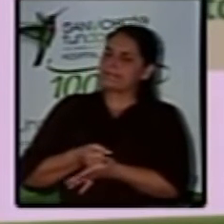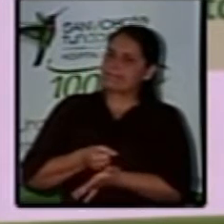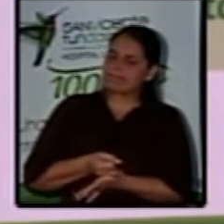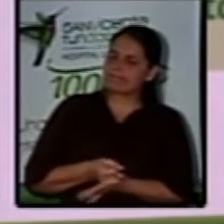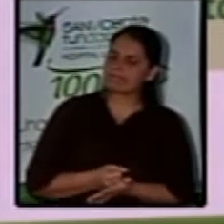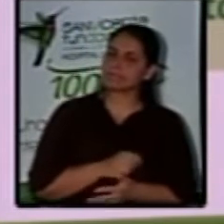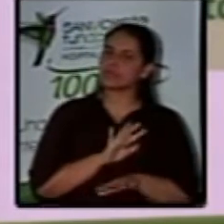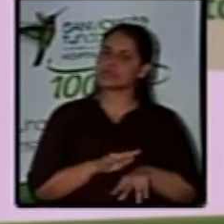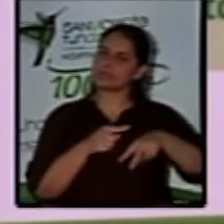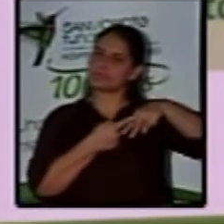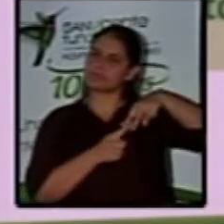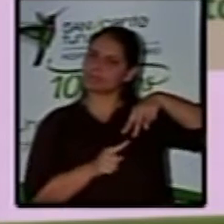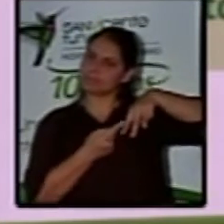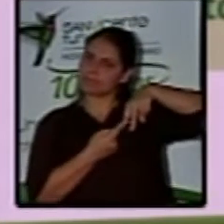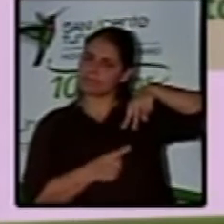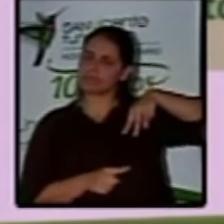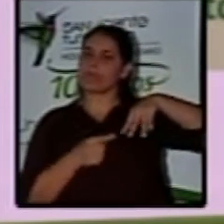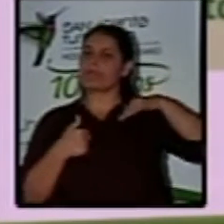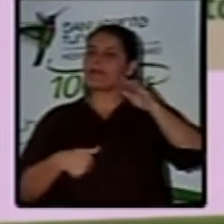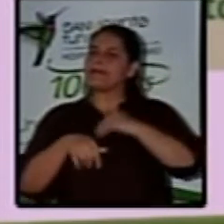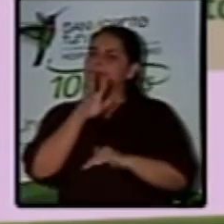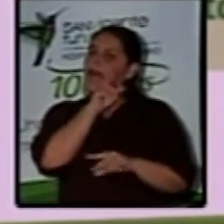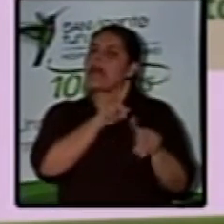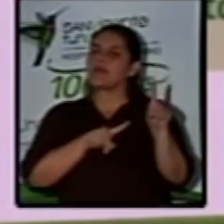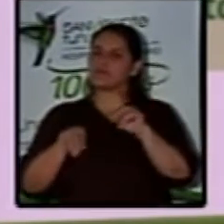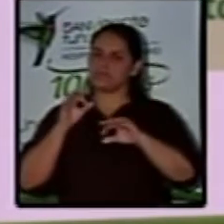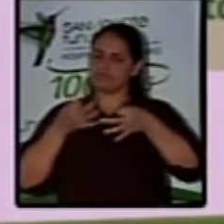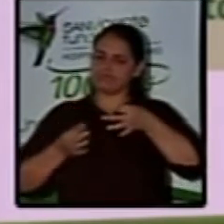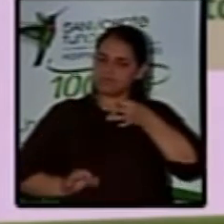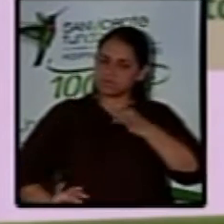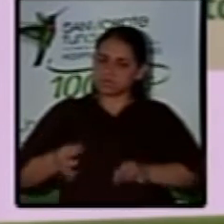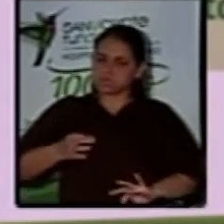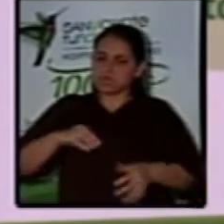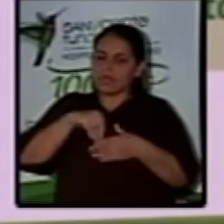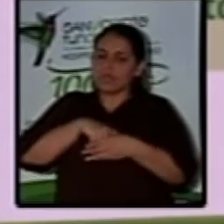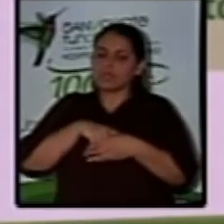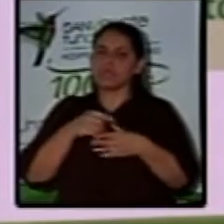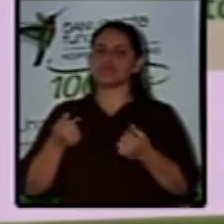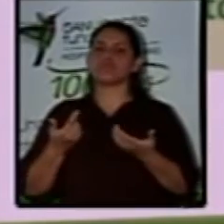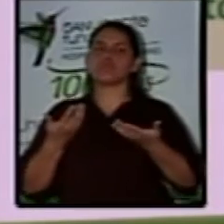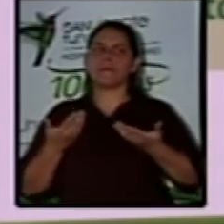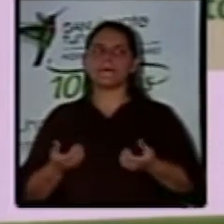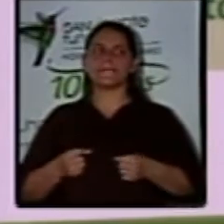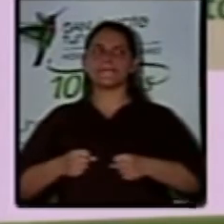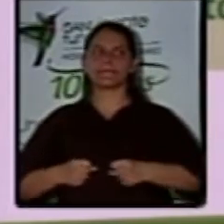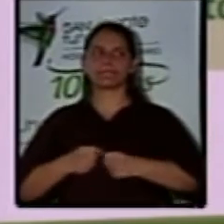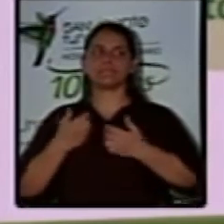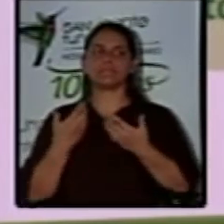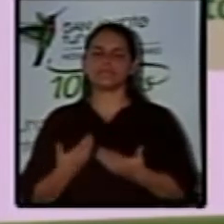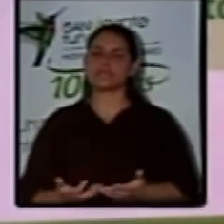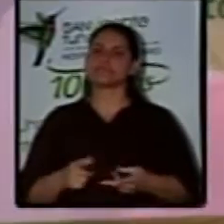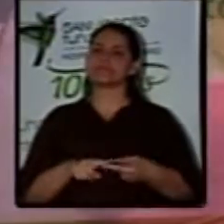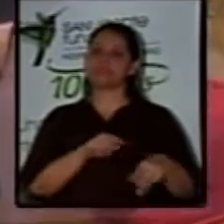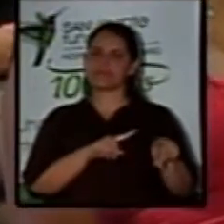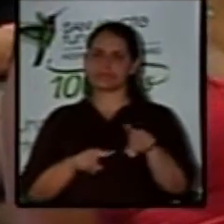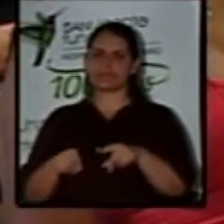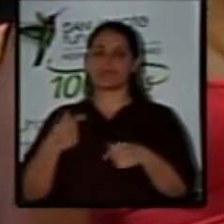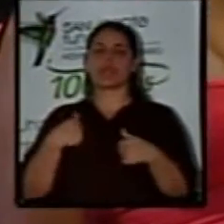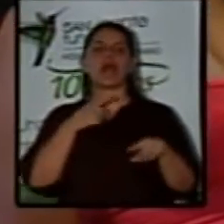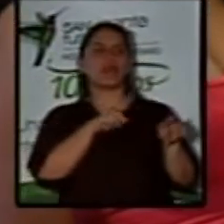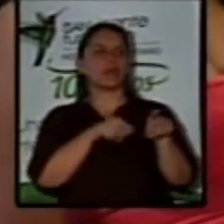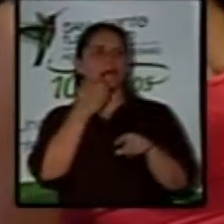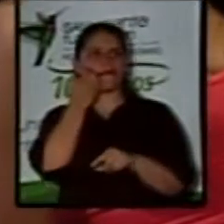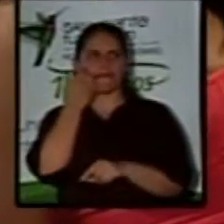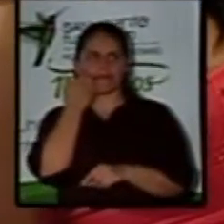dentro del sistema venoso. Fuera de eso, parece que hay hormonas relacionadas al sobrepeso que pueden deteriorar las válvulas venosas y llevar